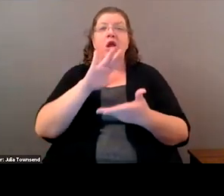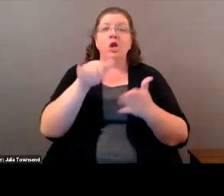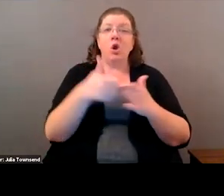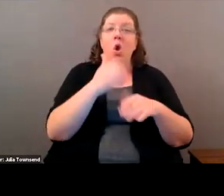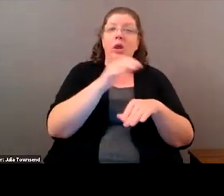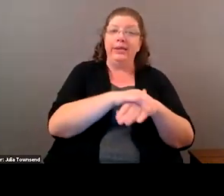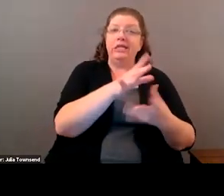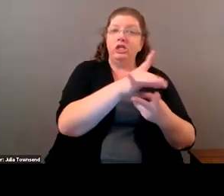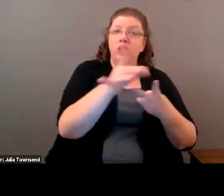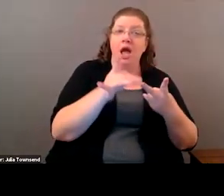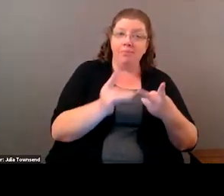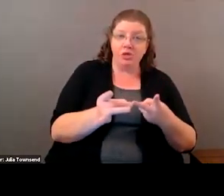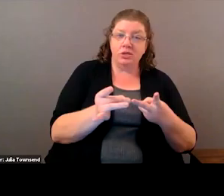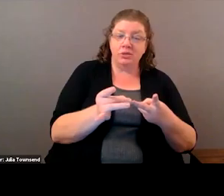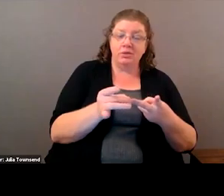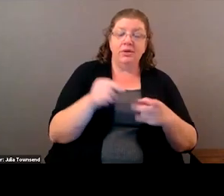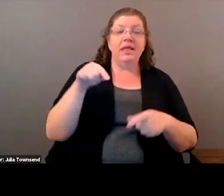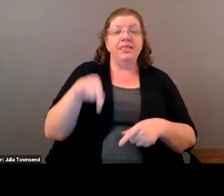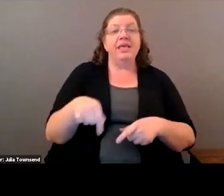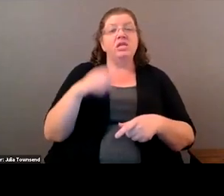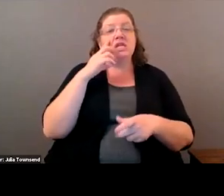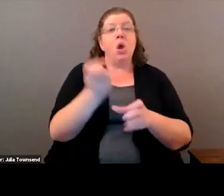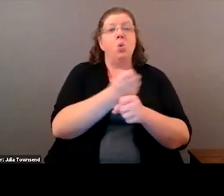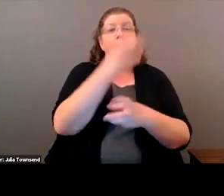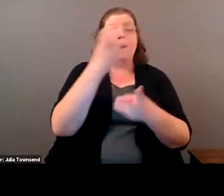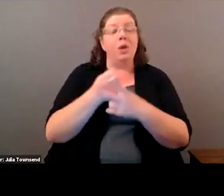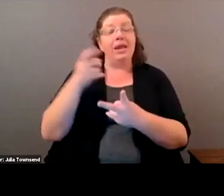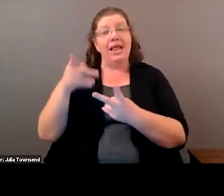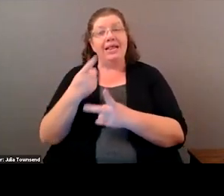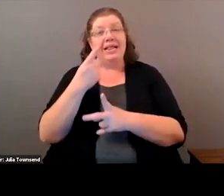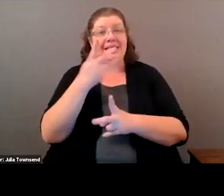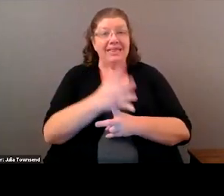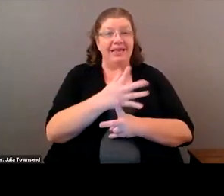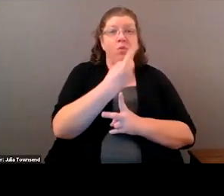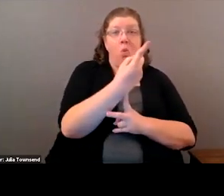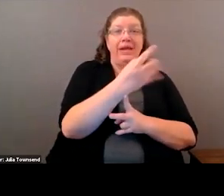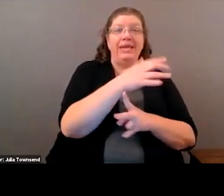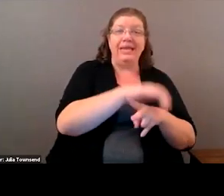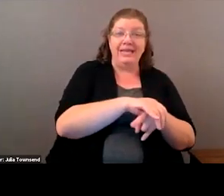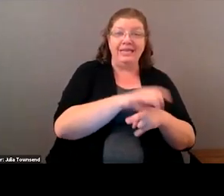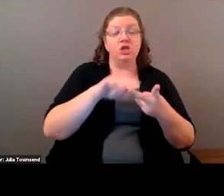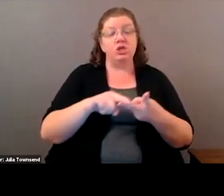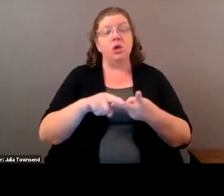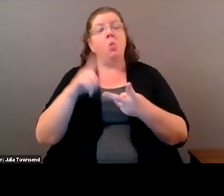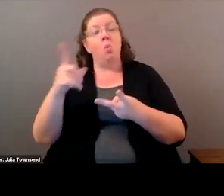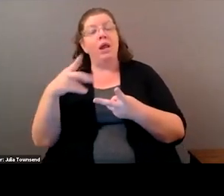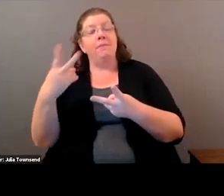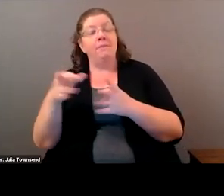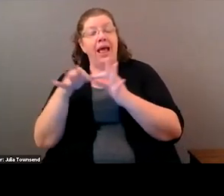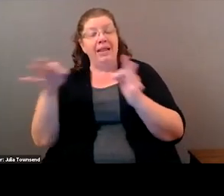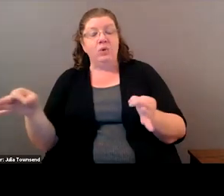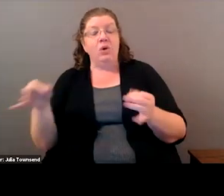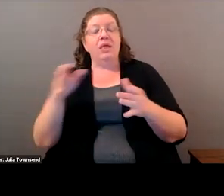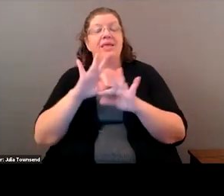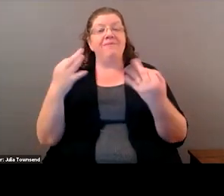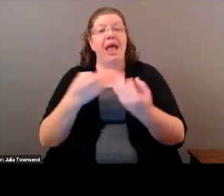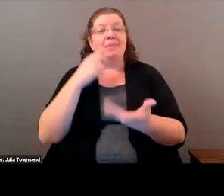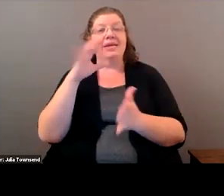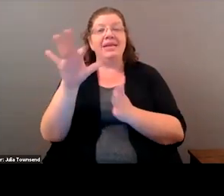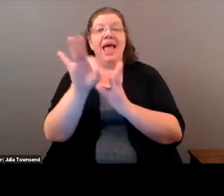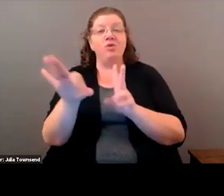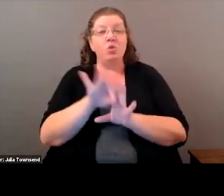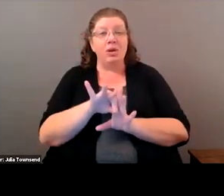para los que queremos una opción solamente en inglés no los dejan atrás si tienen dos opciones